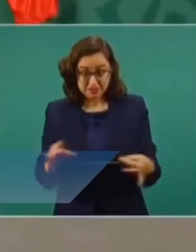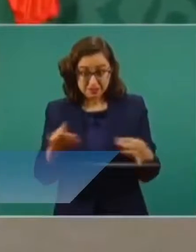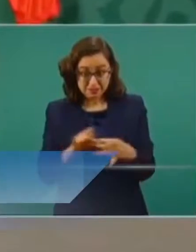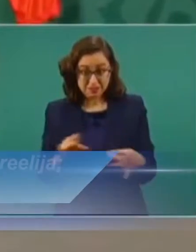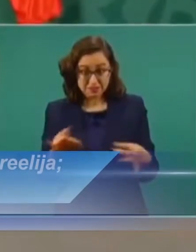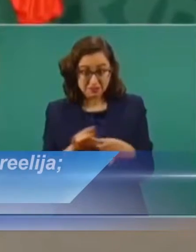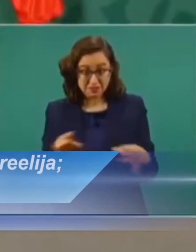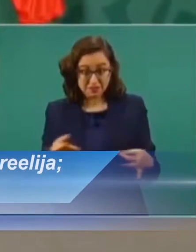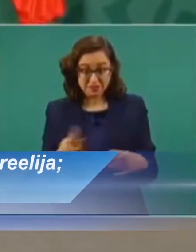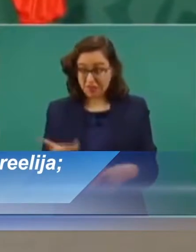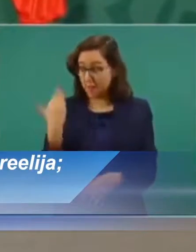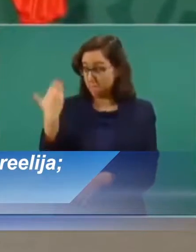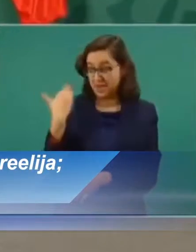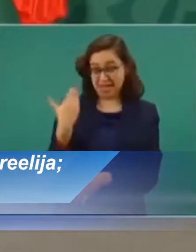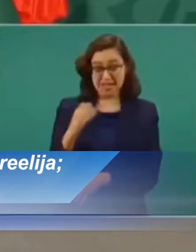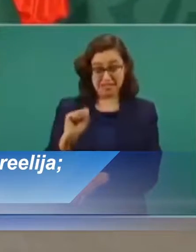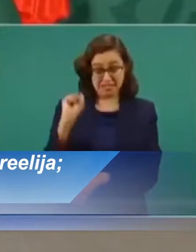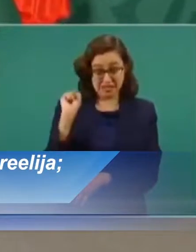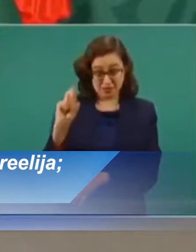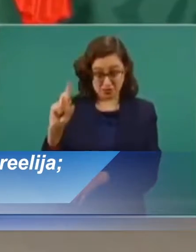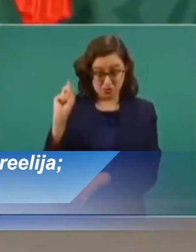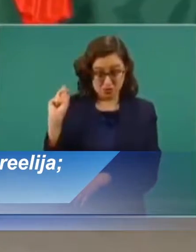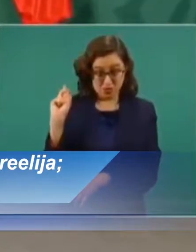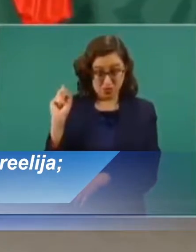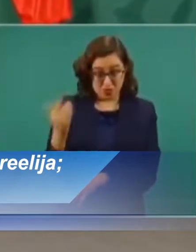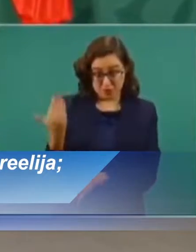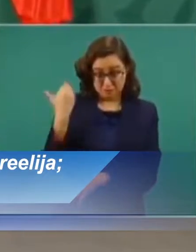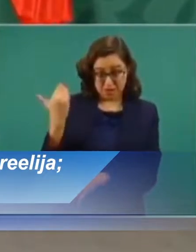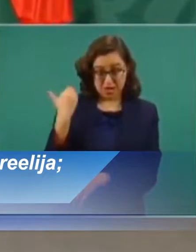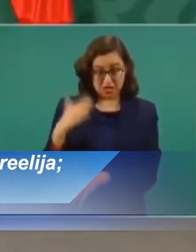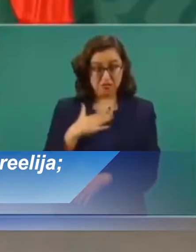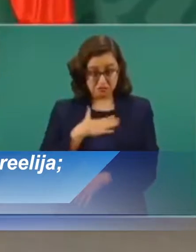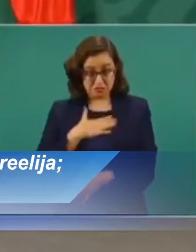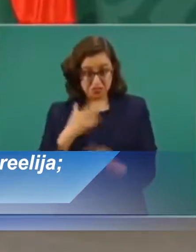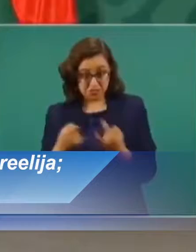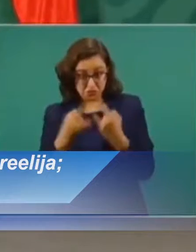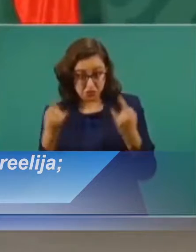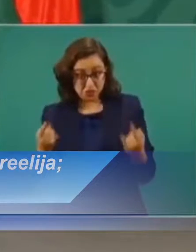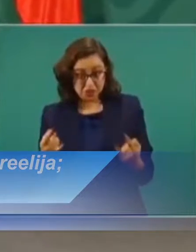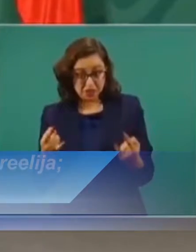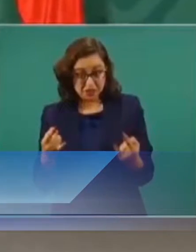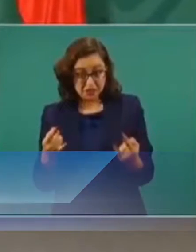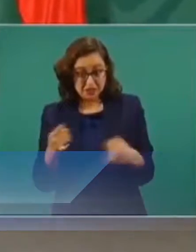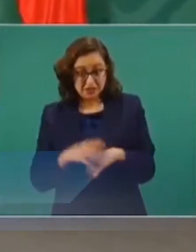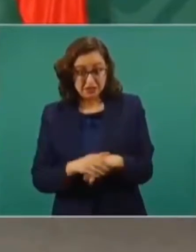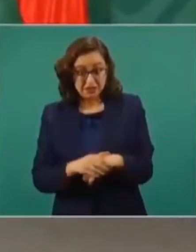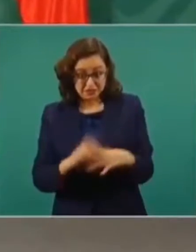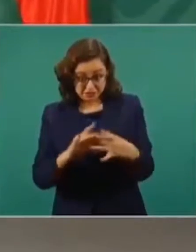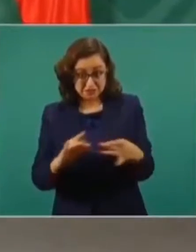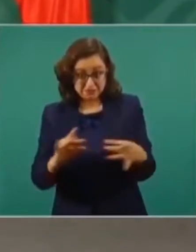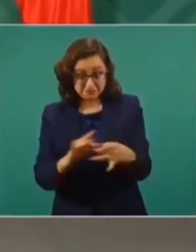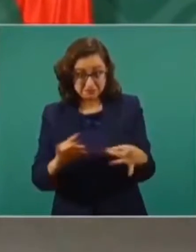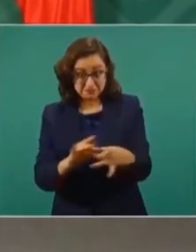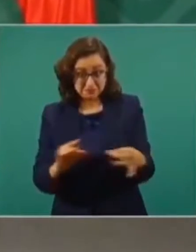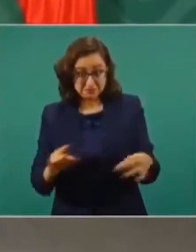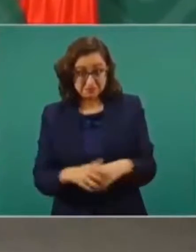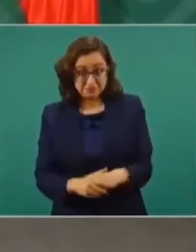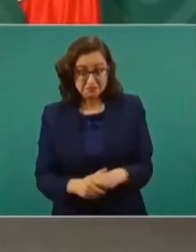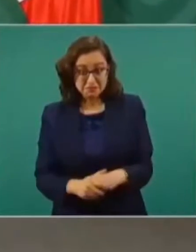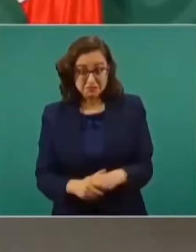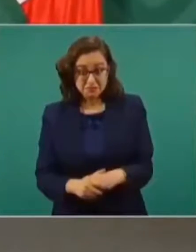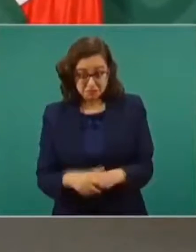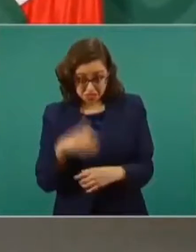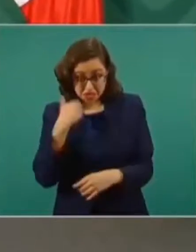El presidente Andrés Manuel López Obrador aseguró que trabajadores de la refinería de Dos Bocas, Tabasco,